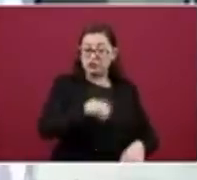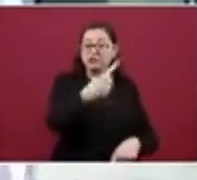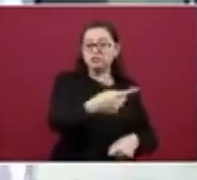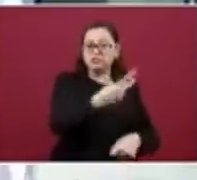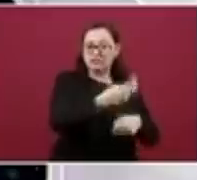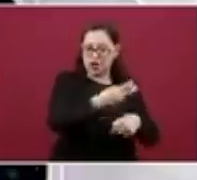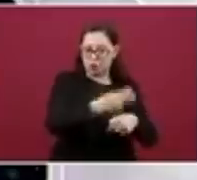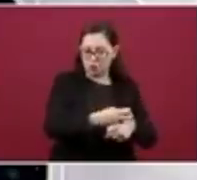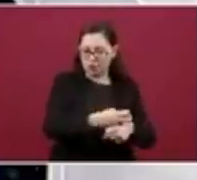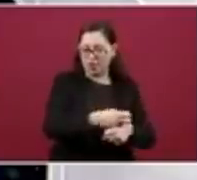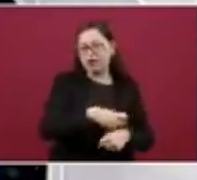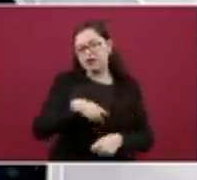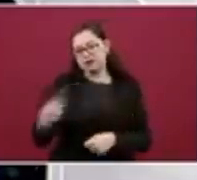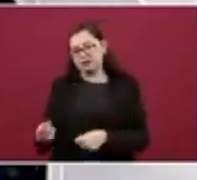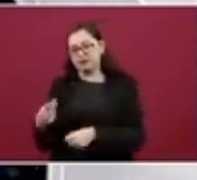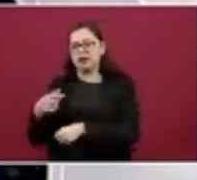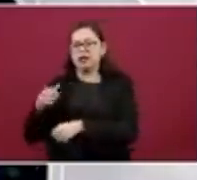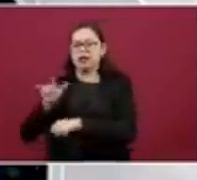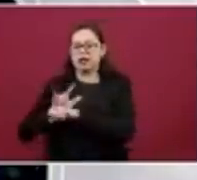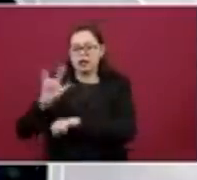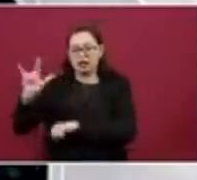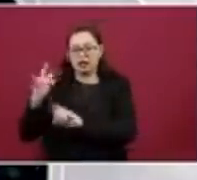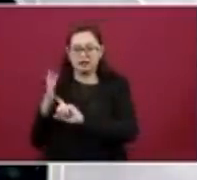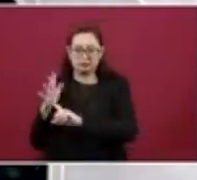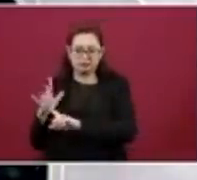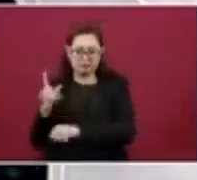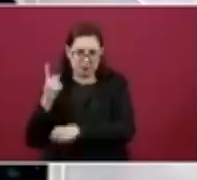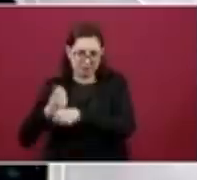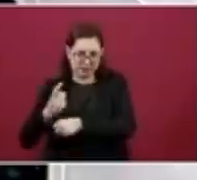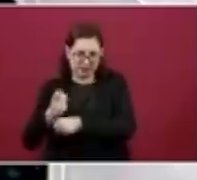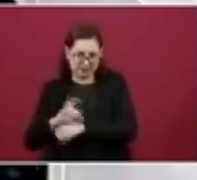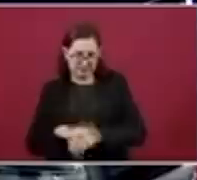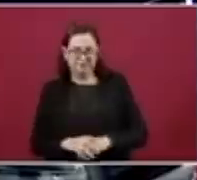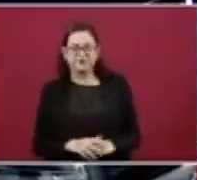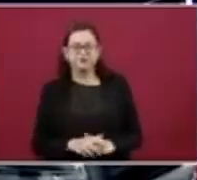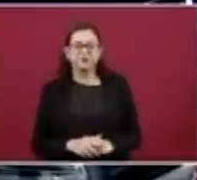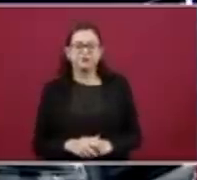Y vamos luego con